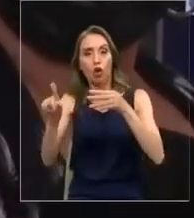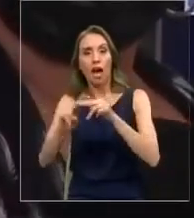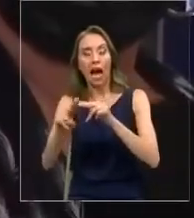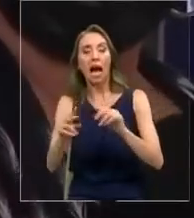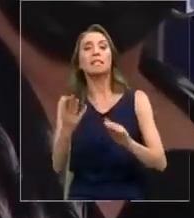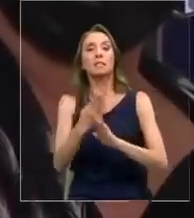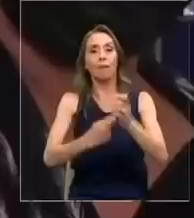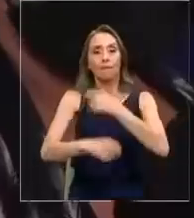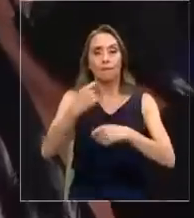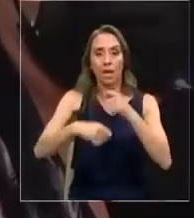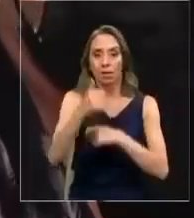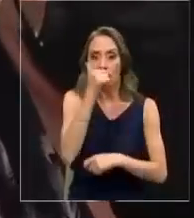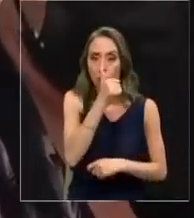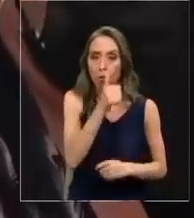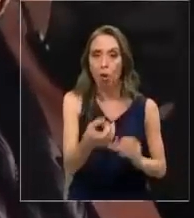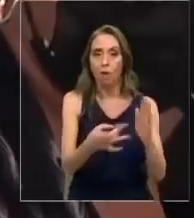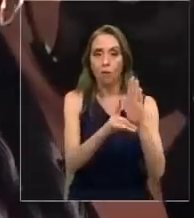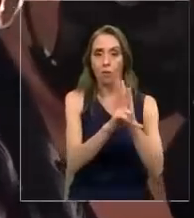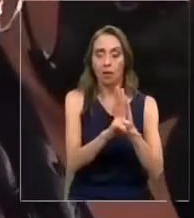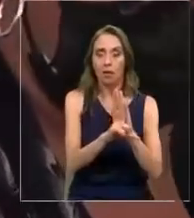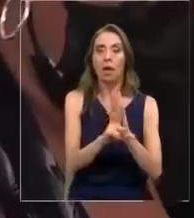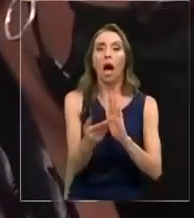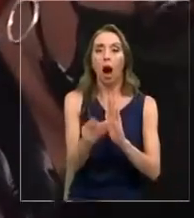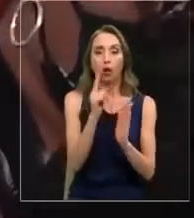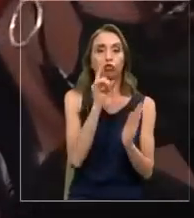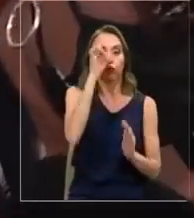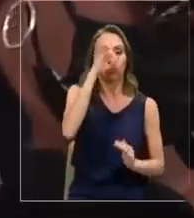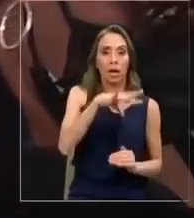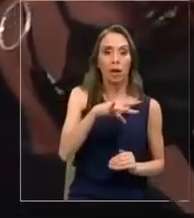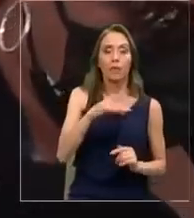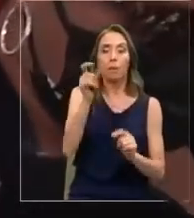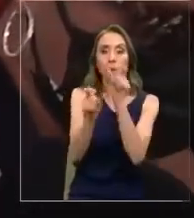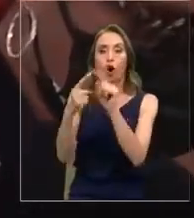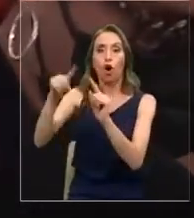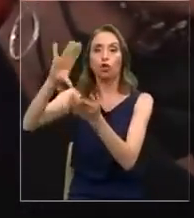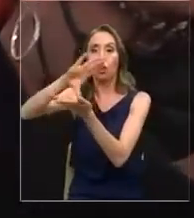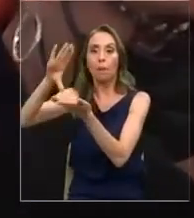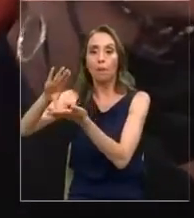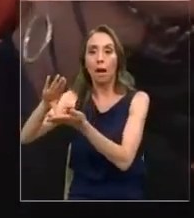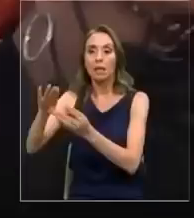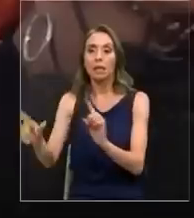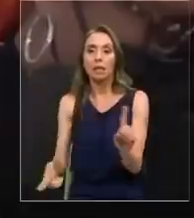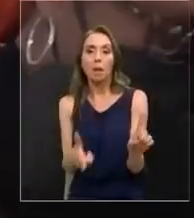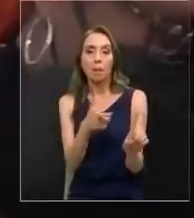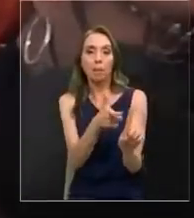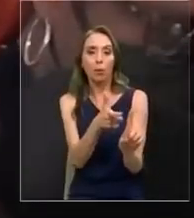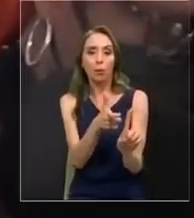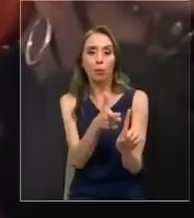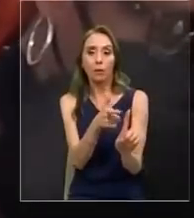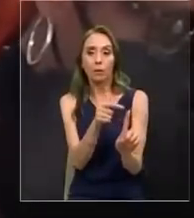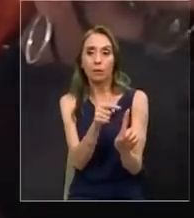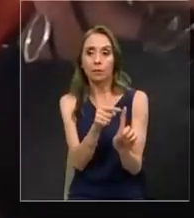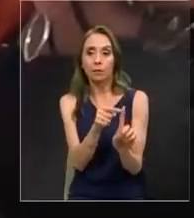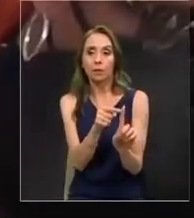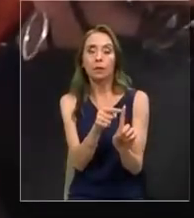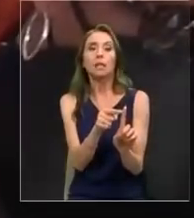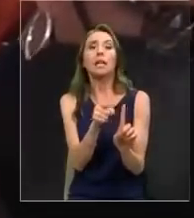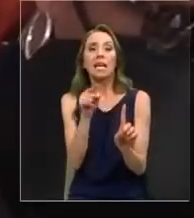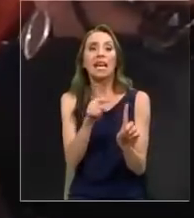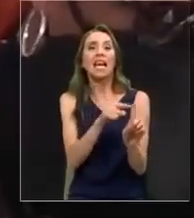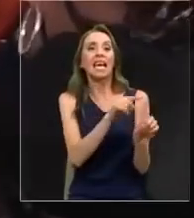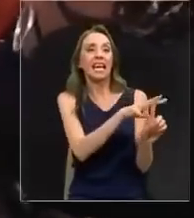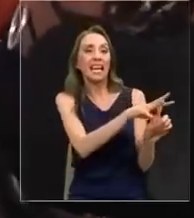visto en tráfico de droga, ahora tenemos antecedentes que serían extranjeros los que actuaron de esta manera, en el caso de